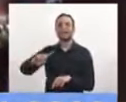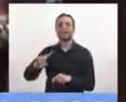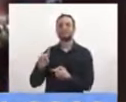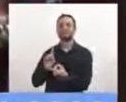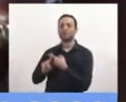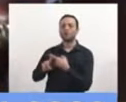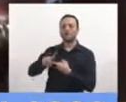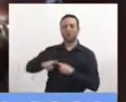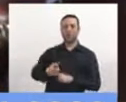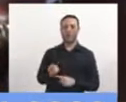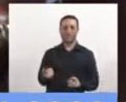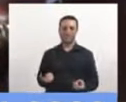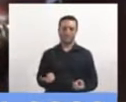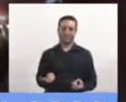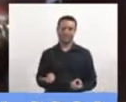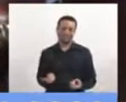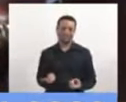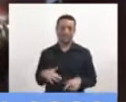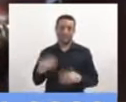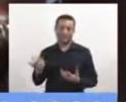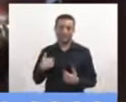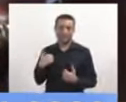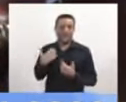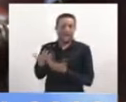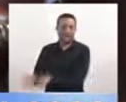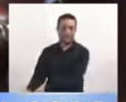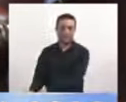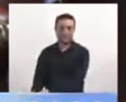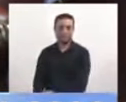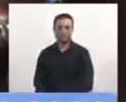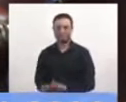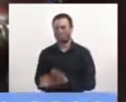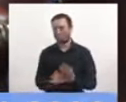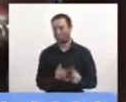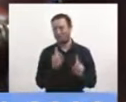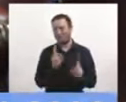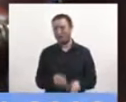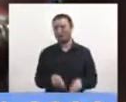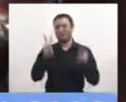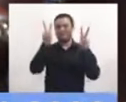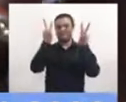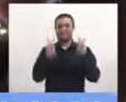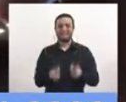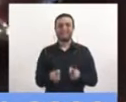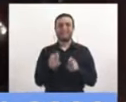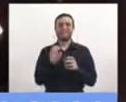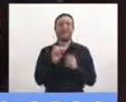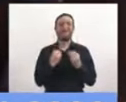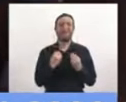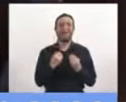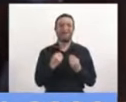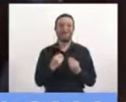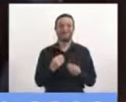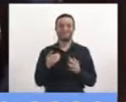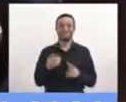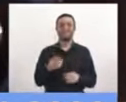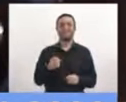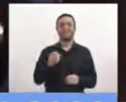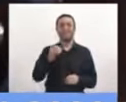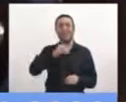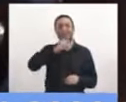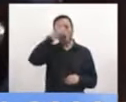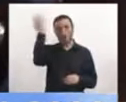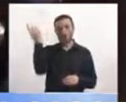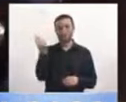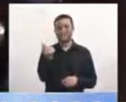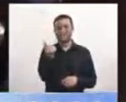algunos. Ni que hablar del título 2, del blanqueo, ni que hablar del blanqueo ese. Es otra vez un